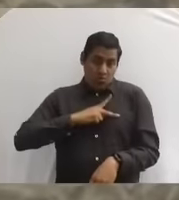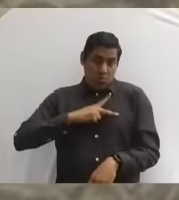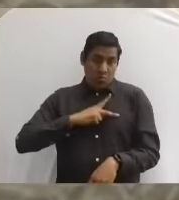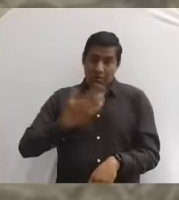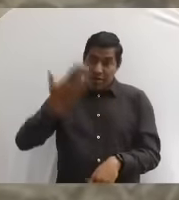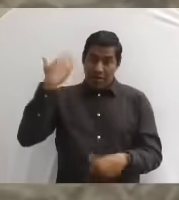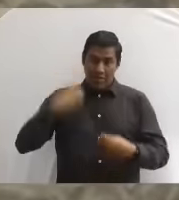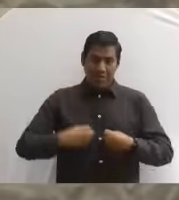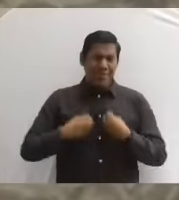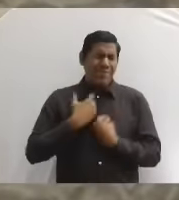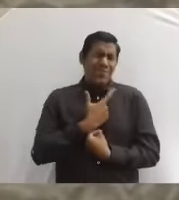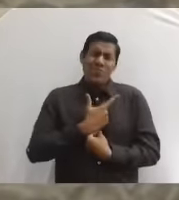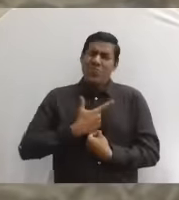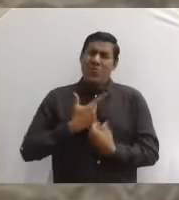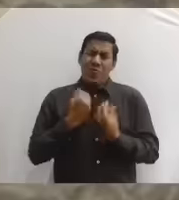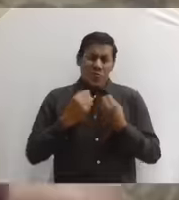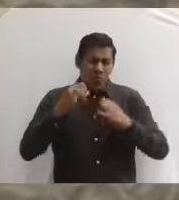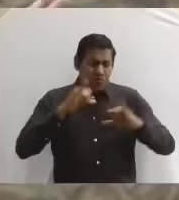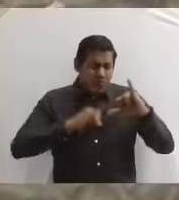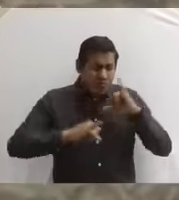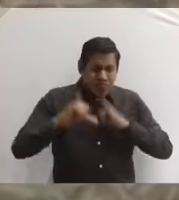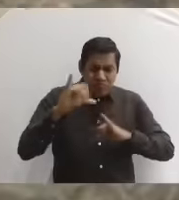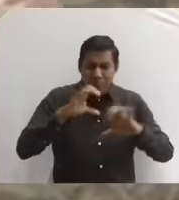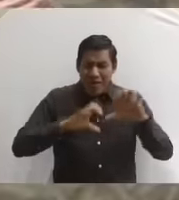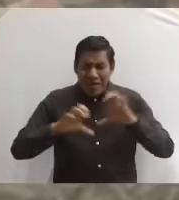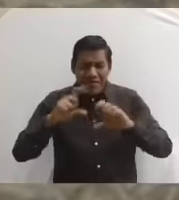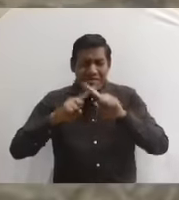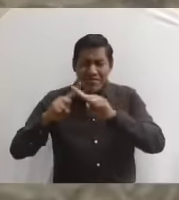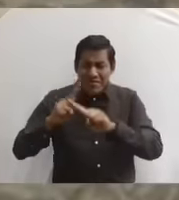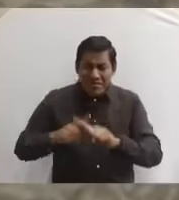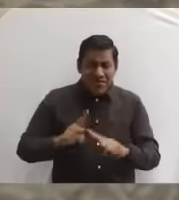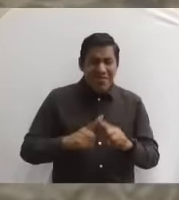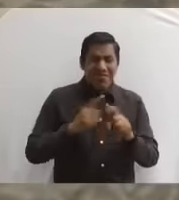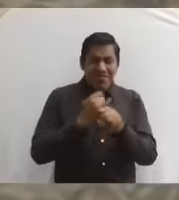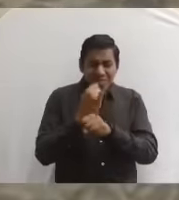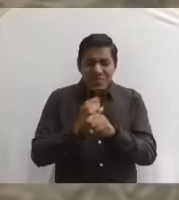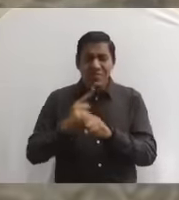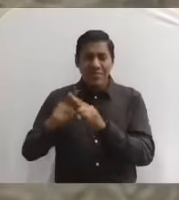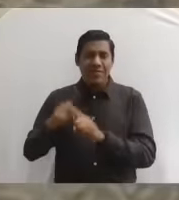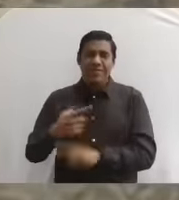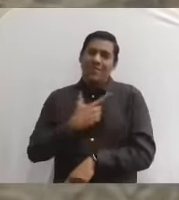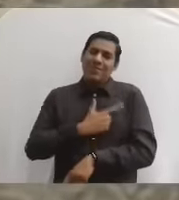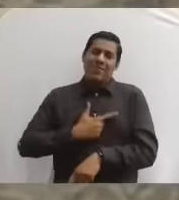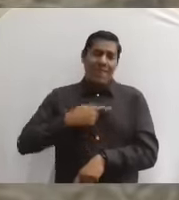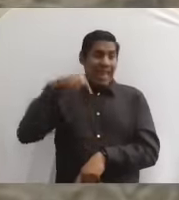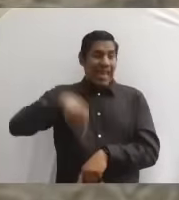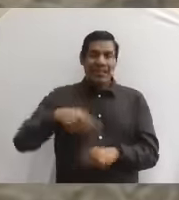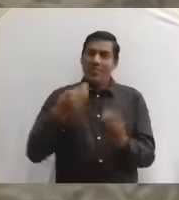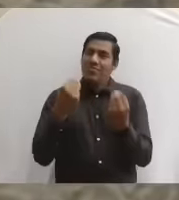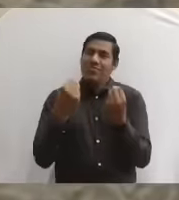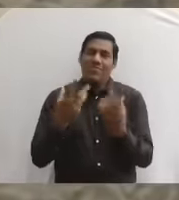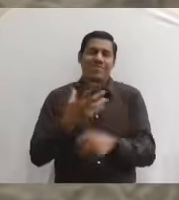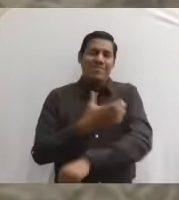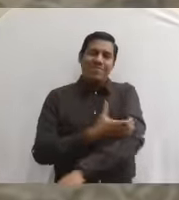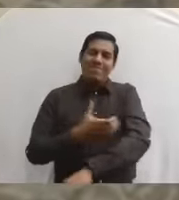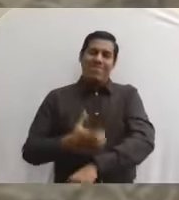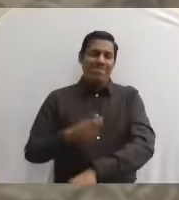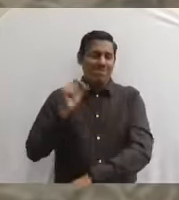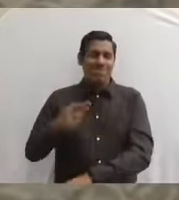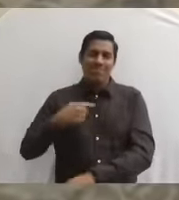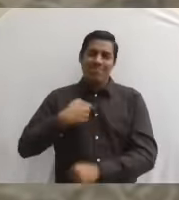dediqué a la ciencia, así que saludo a las colegas y colegas que están por aquí.